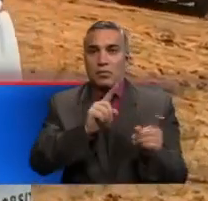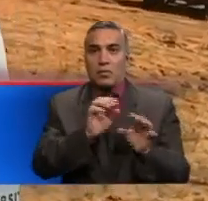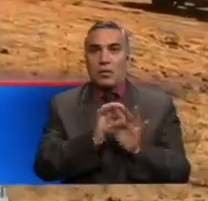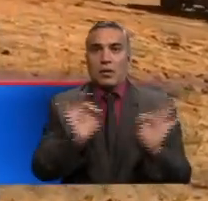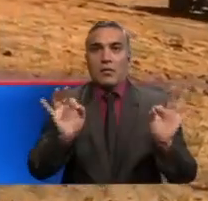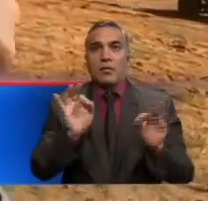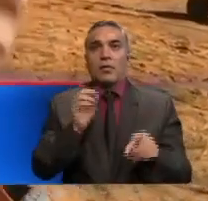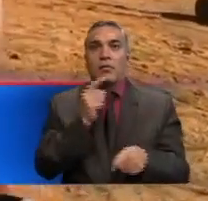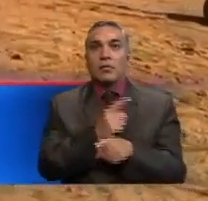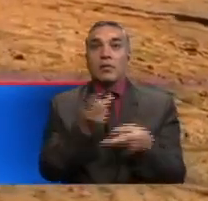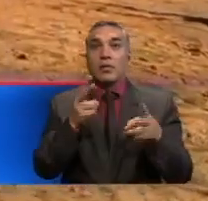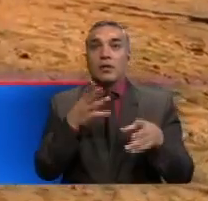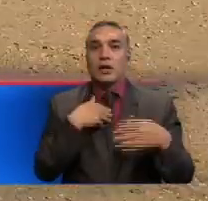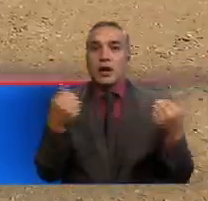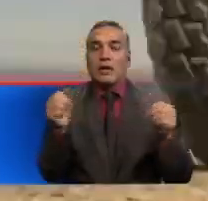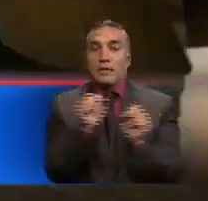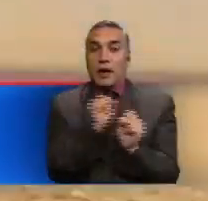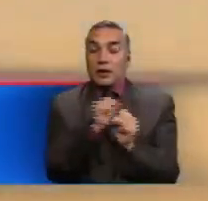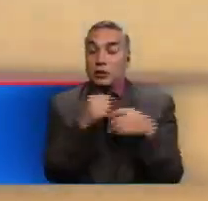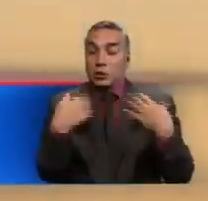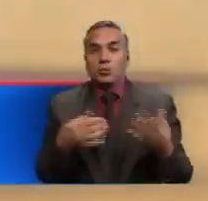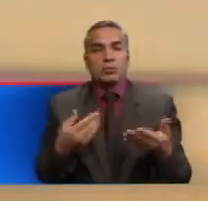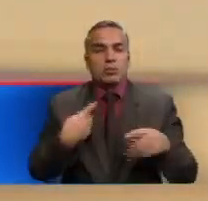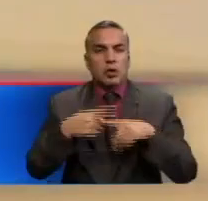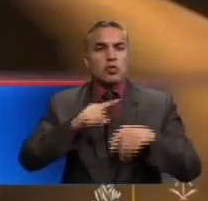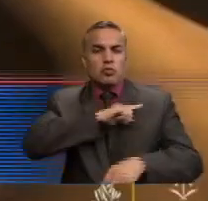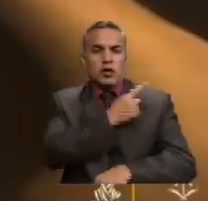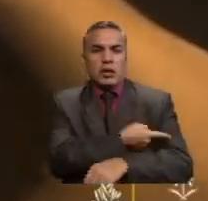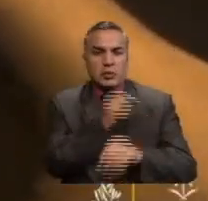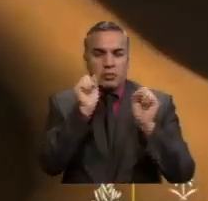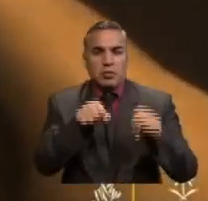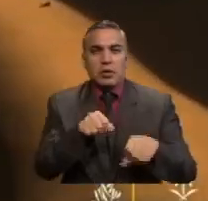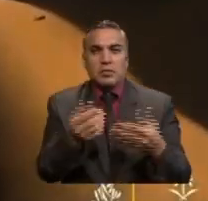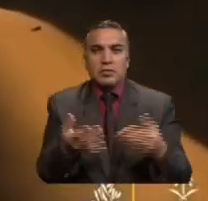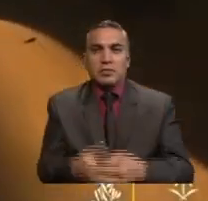está bastante frío. Así que vamos con todo. Patricio Palau, TC Deportes.